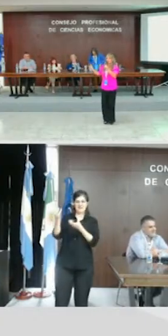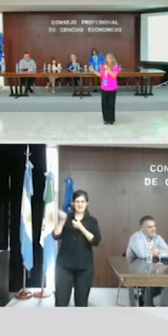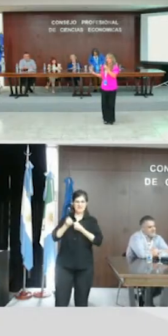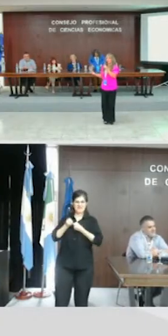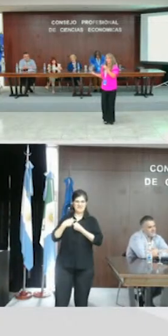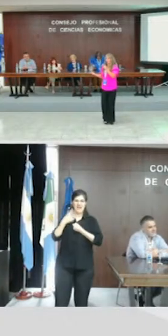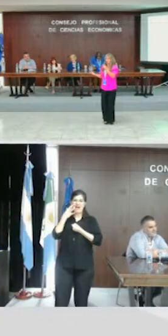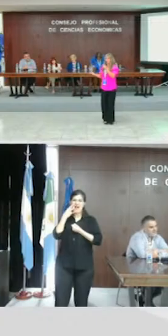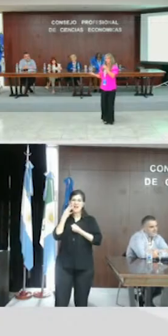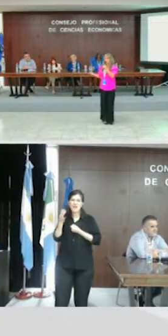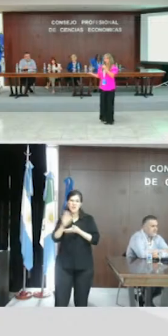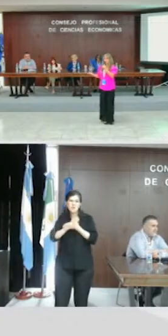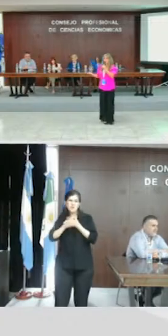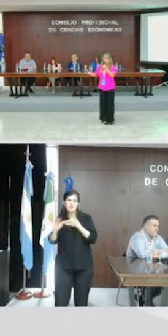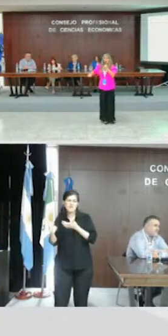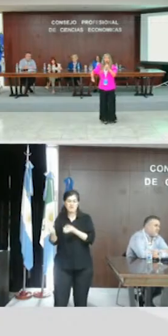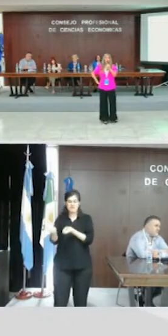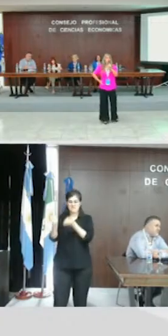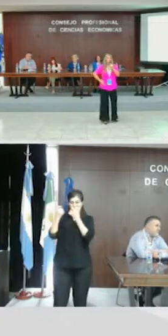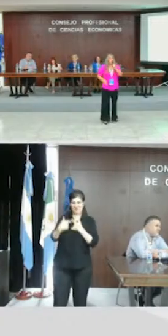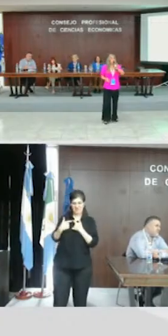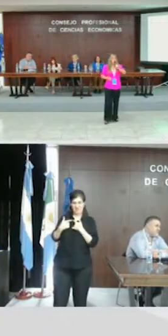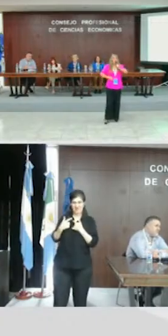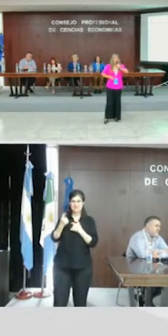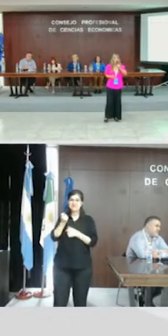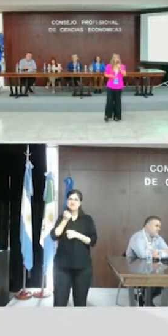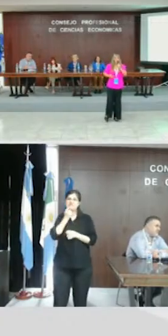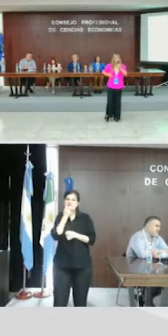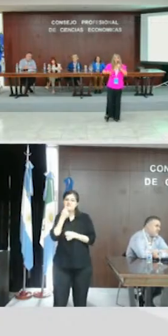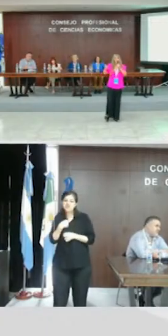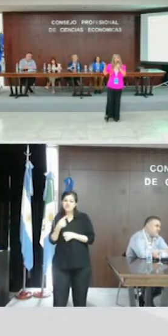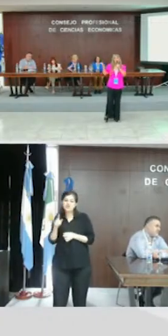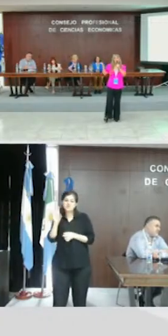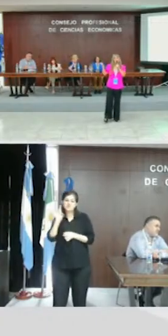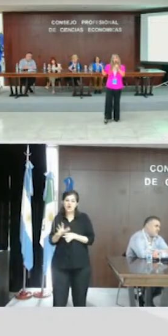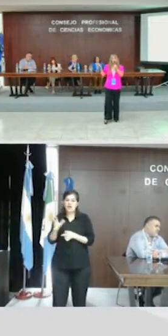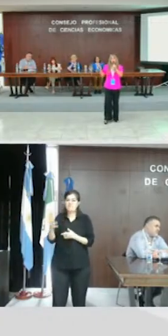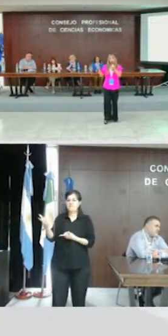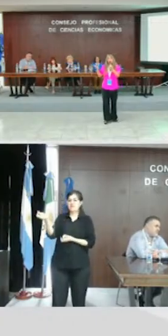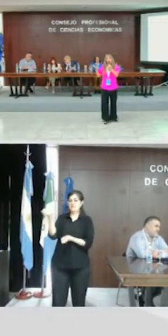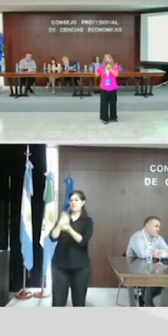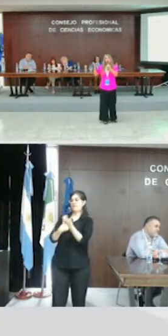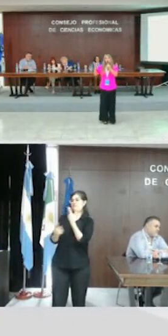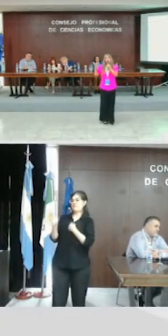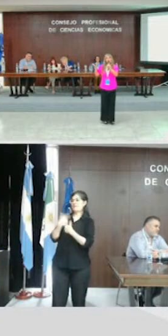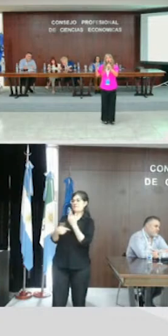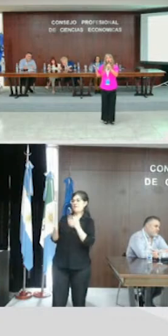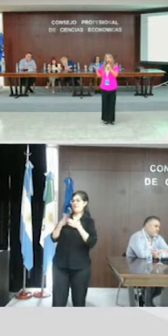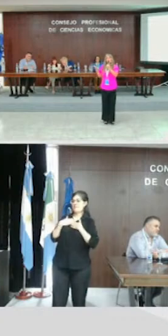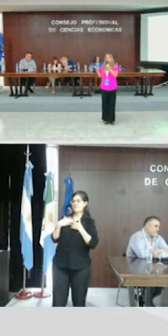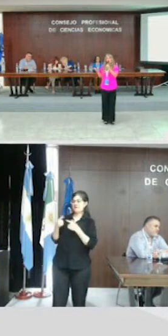conocer algo nuevo. Y cuando solamente recibimos, no